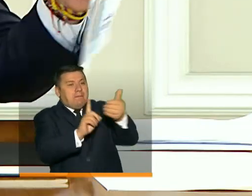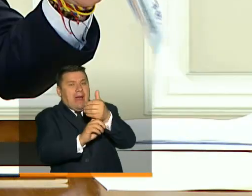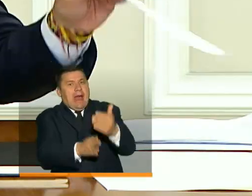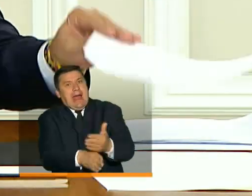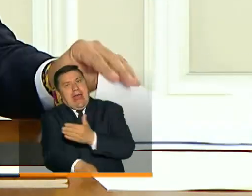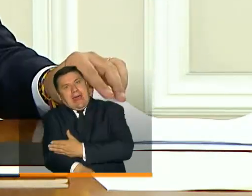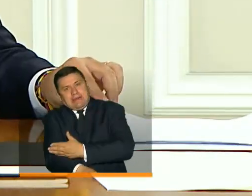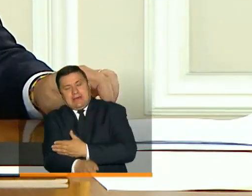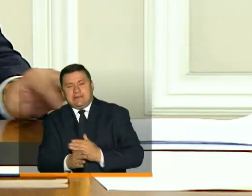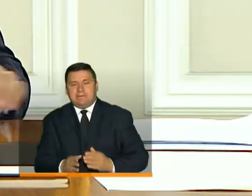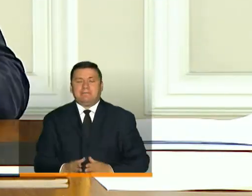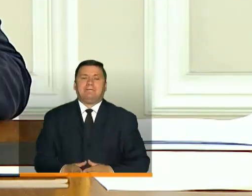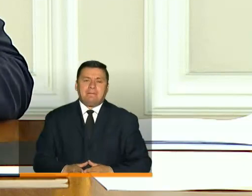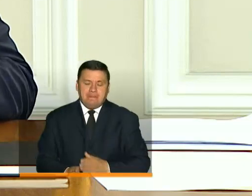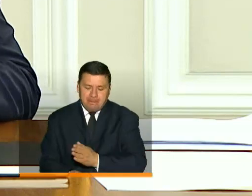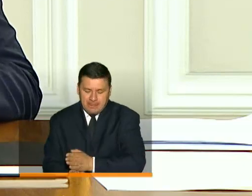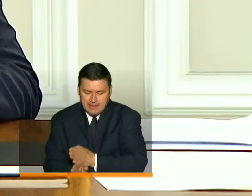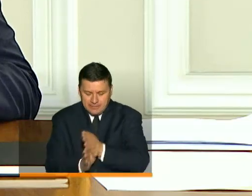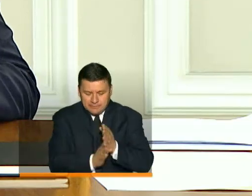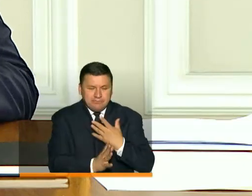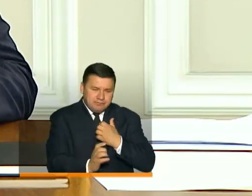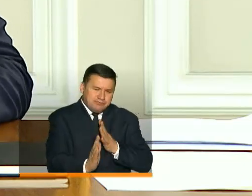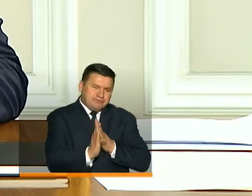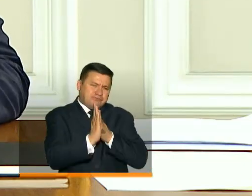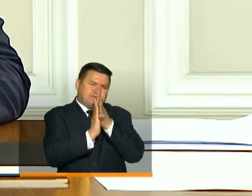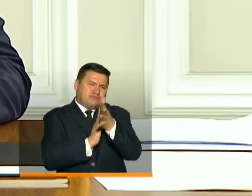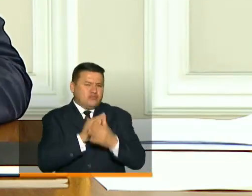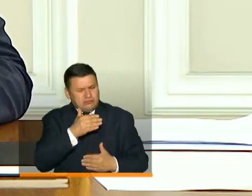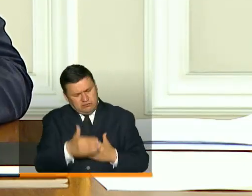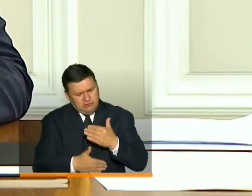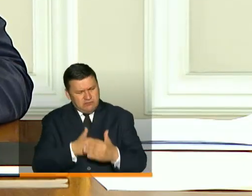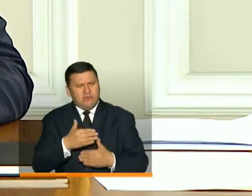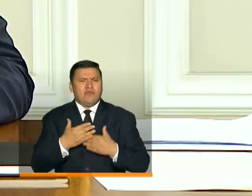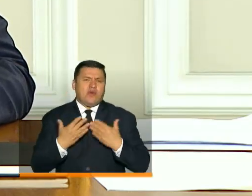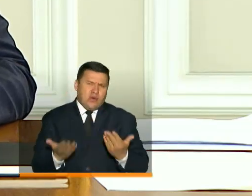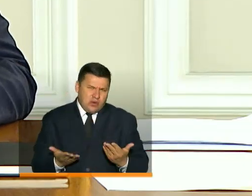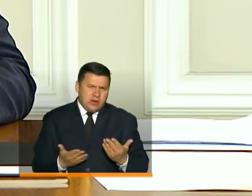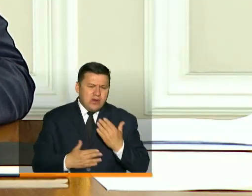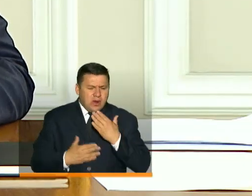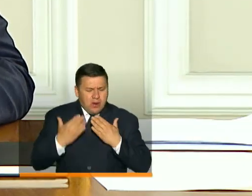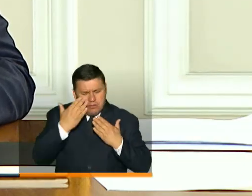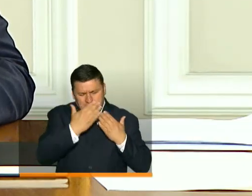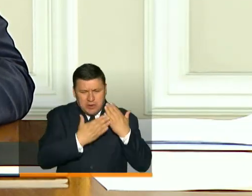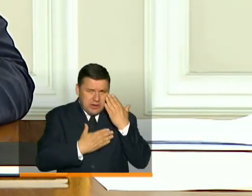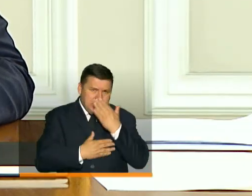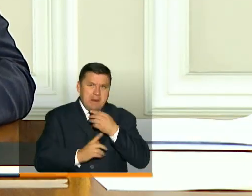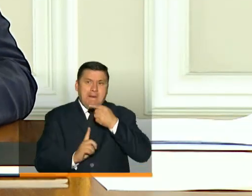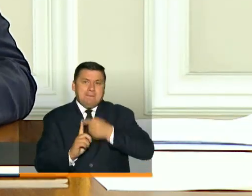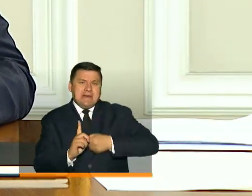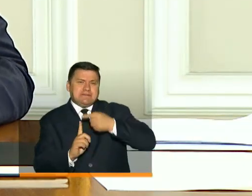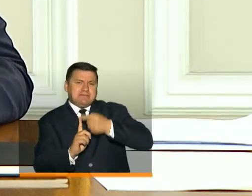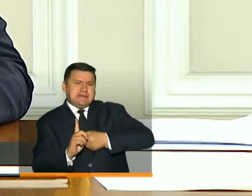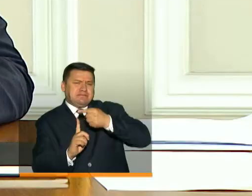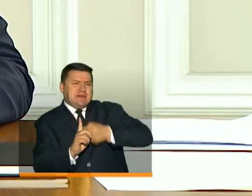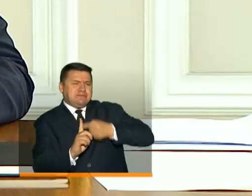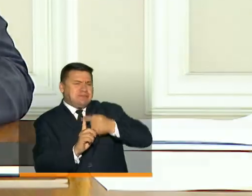manera anticipada. También quiero contarles a ustedes cómo avanzamos en términos de pruebas mes a mes, y es lo que van a ver a continuación.